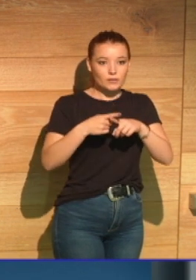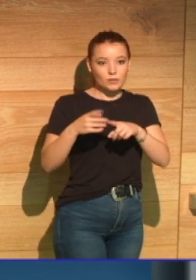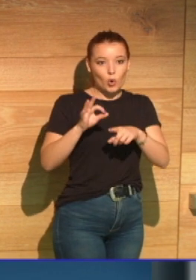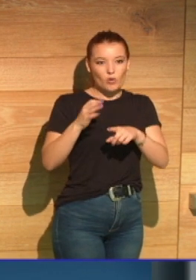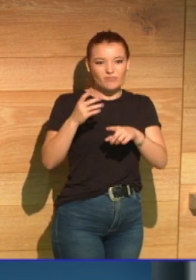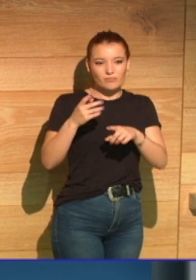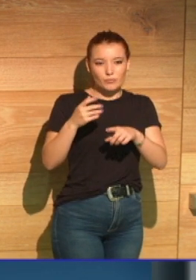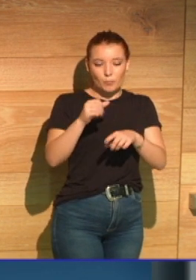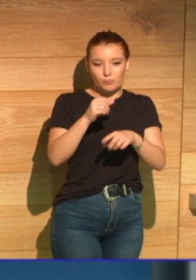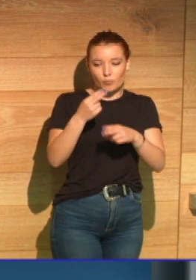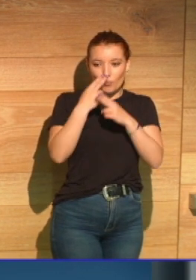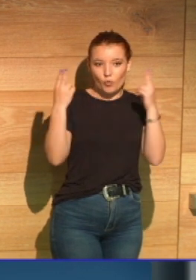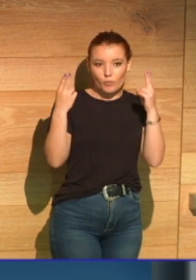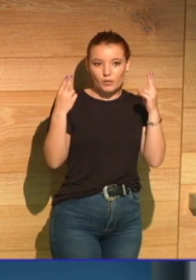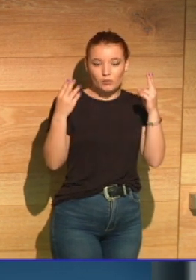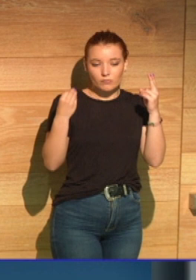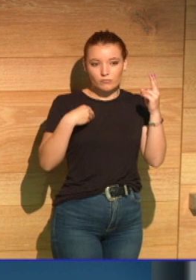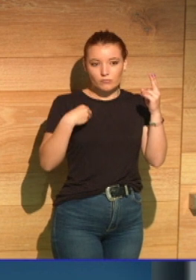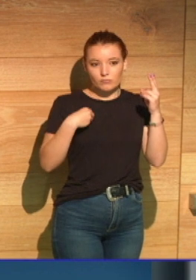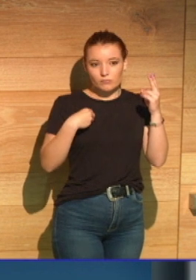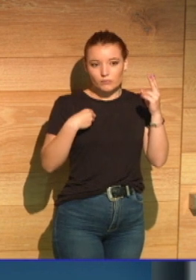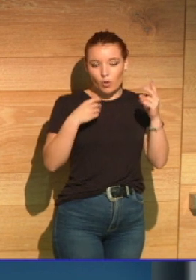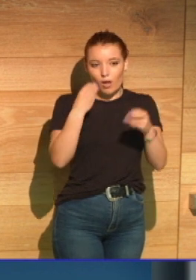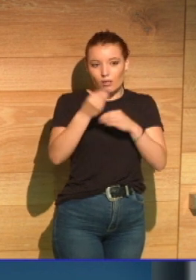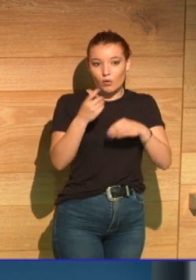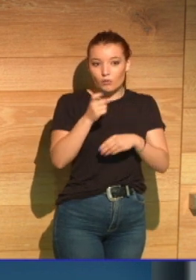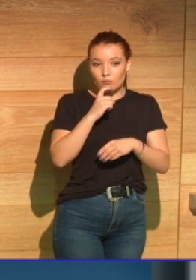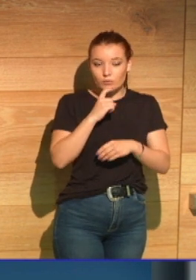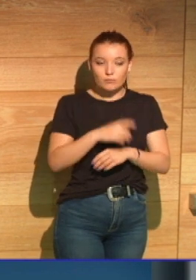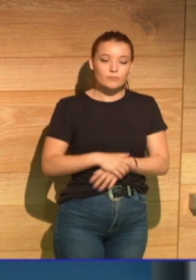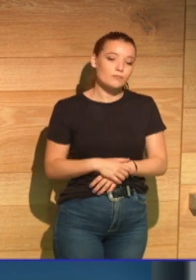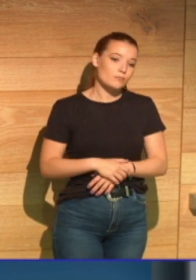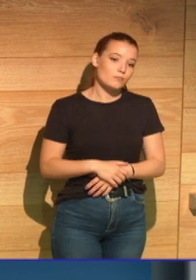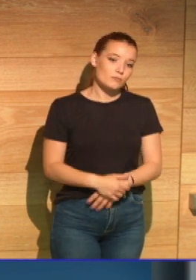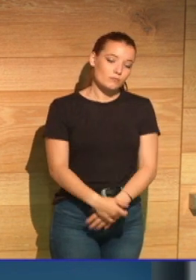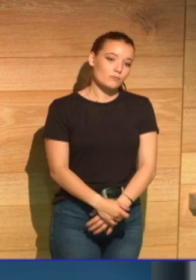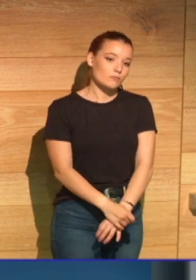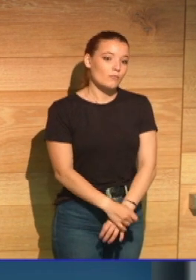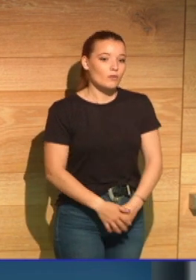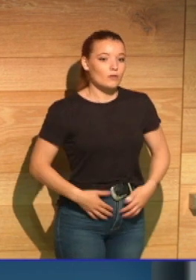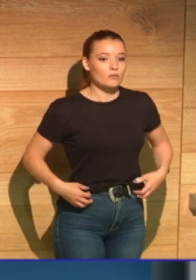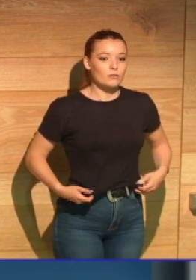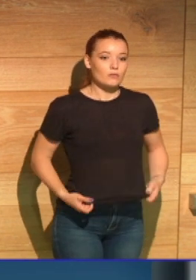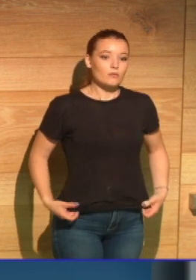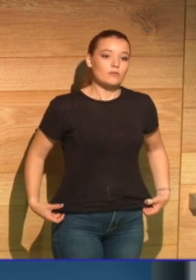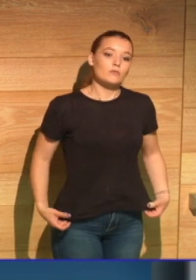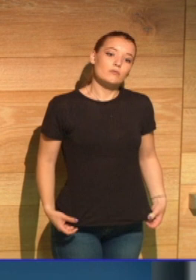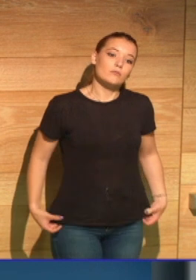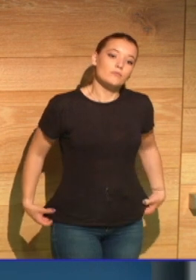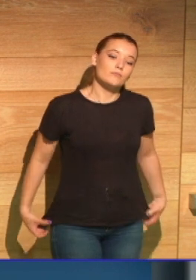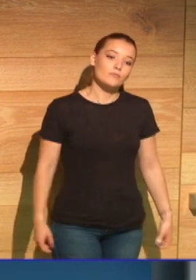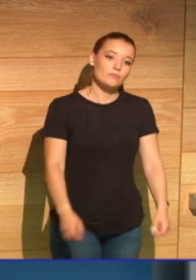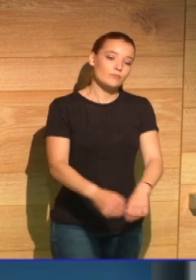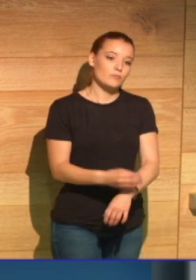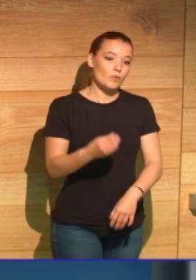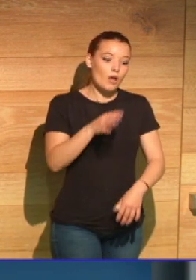donde podemos estar en el espacio público, claro, con esta separación, sana distancia, pero promover también lo que sí puede pasar en la ciudad. Porque estamos encerrados,